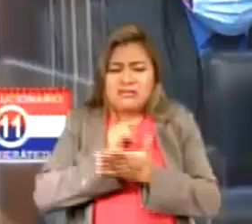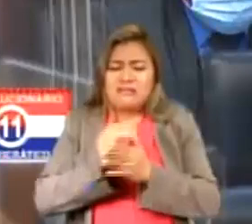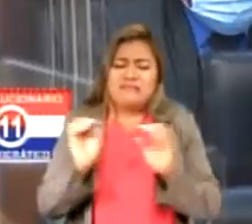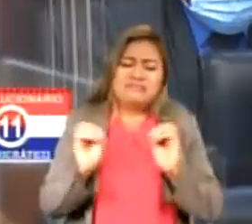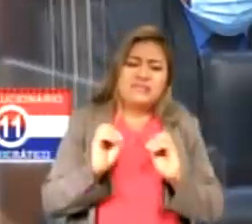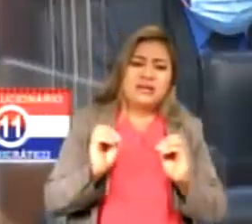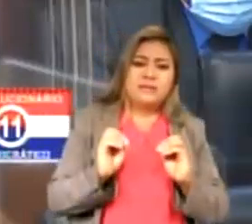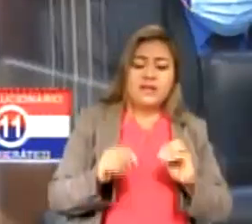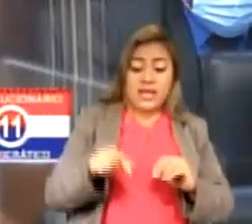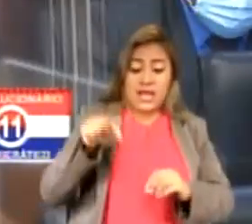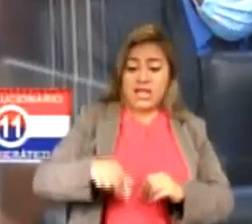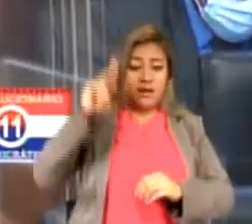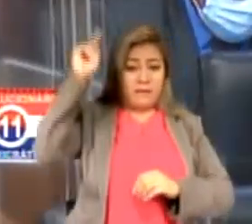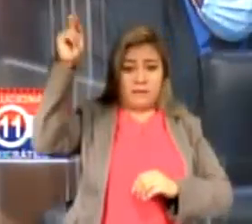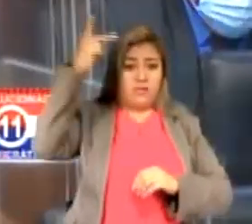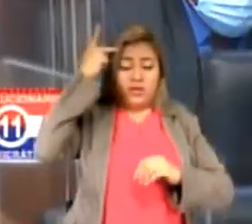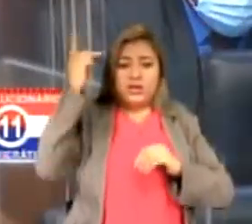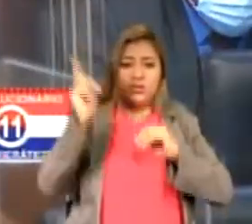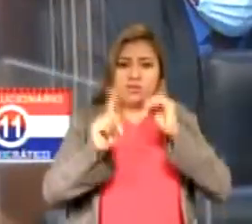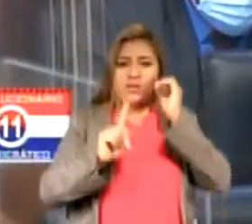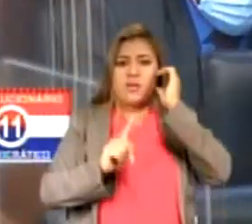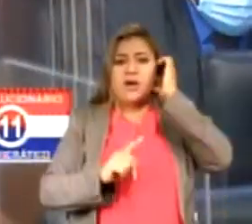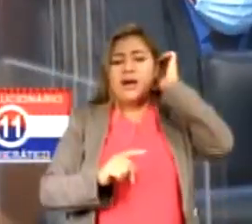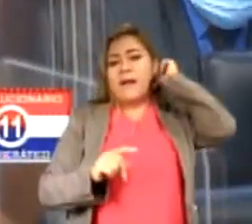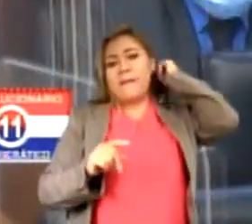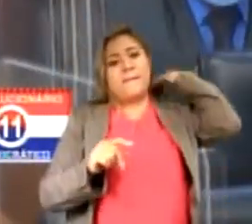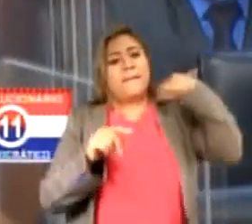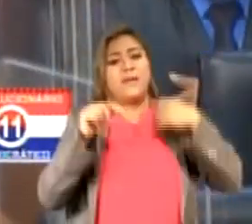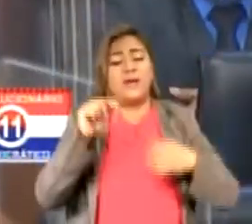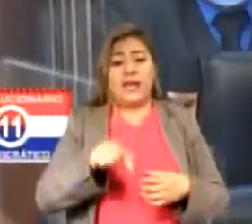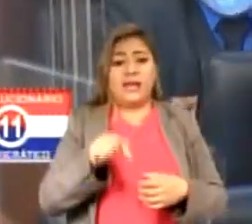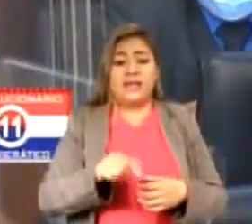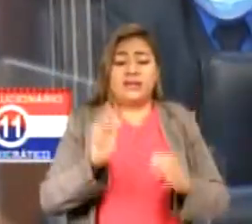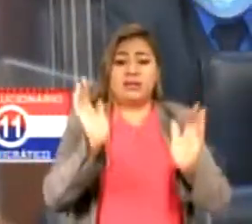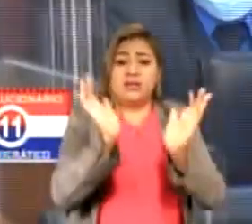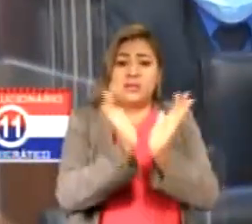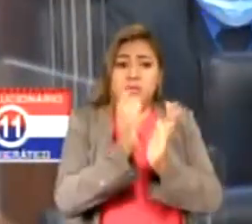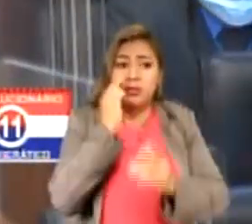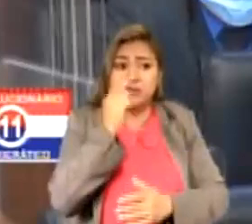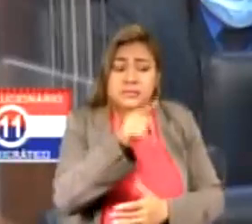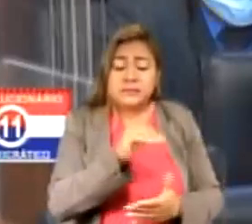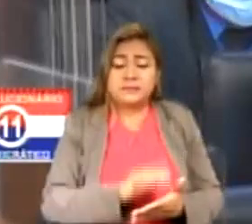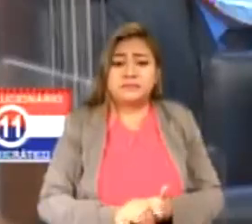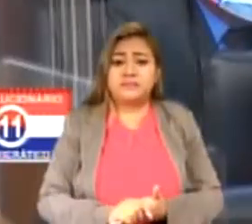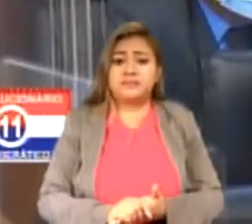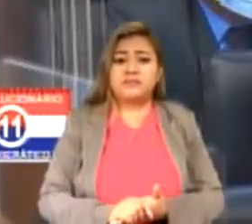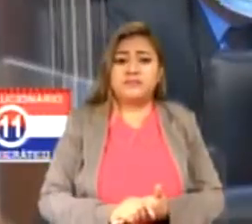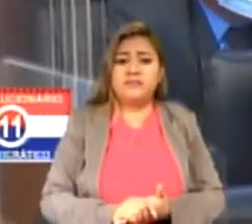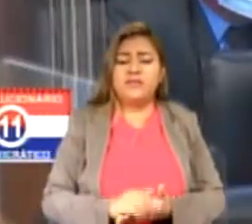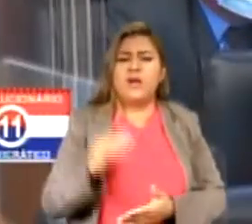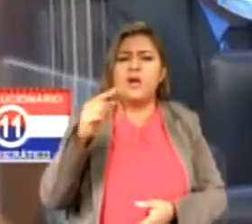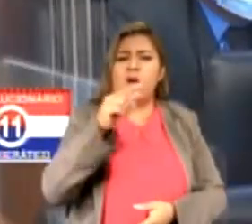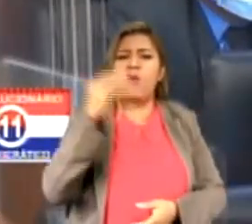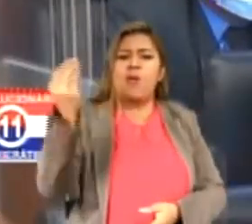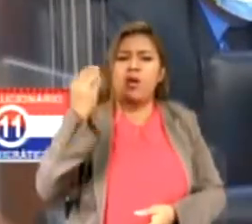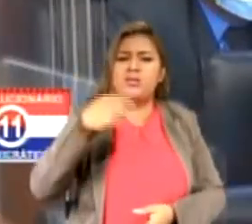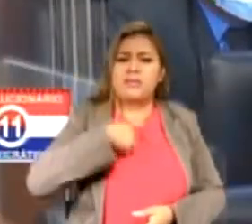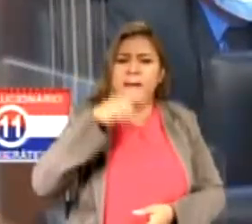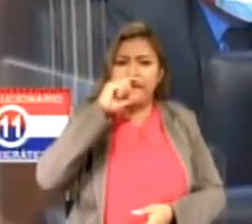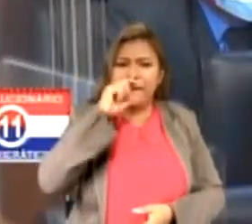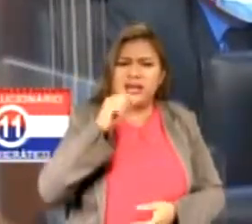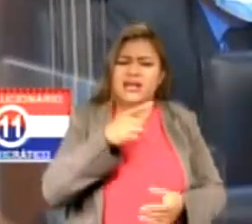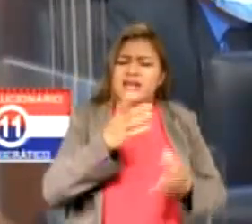no es político, porque por haberse metido en la política es que la Caja del Seguro Social está así, y que cuando él quiso investigar el